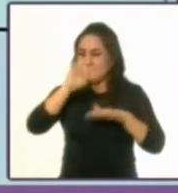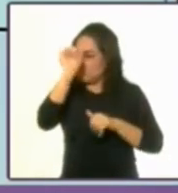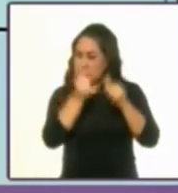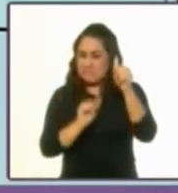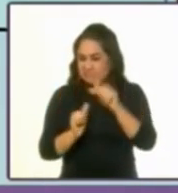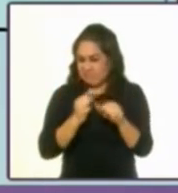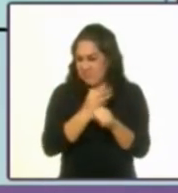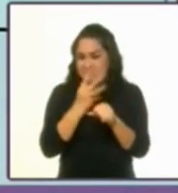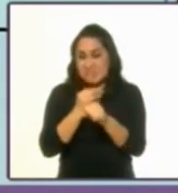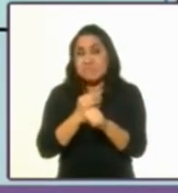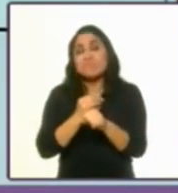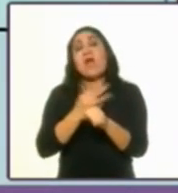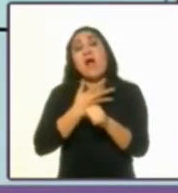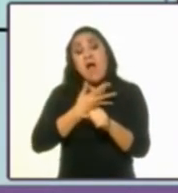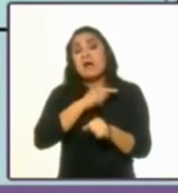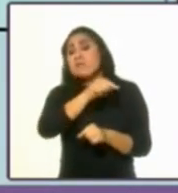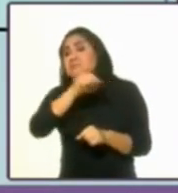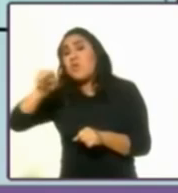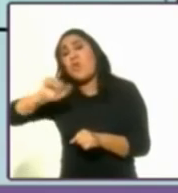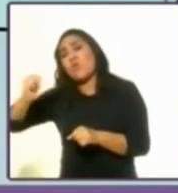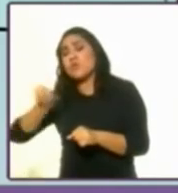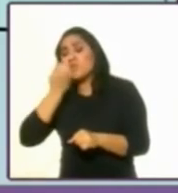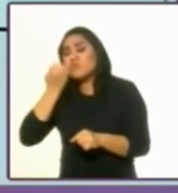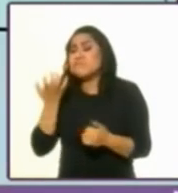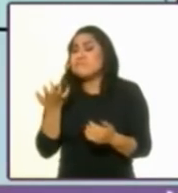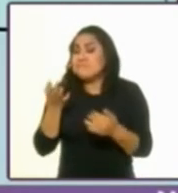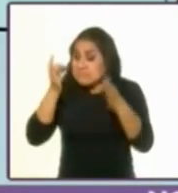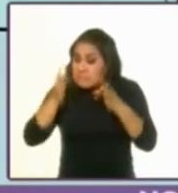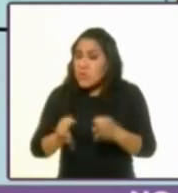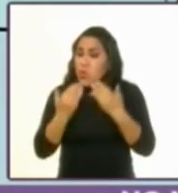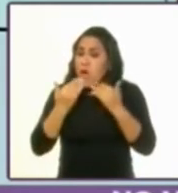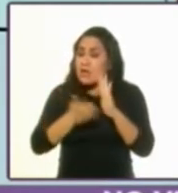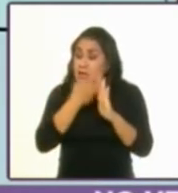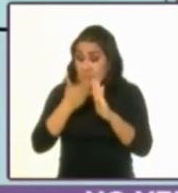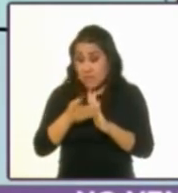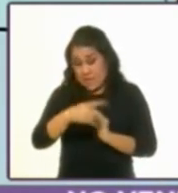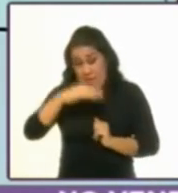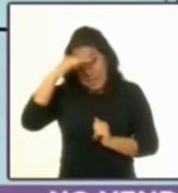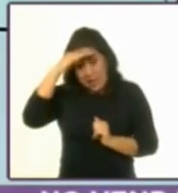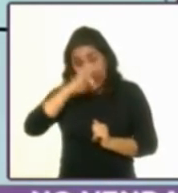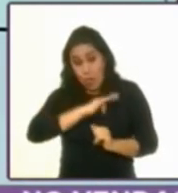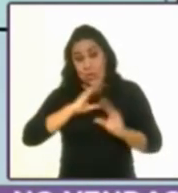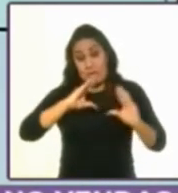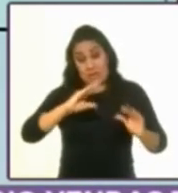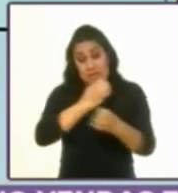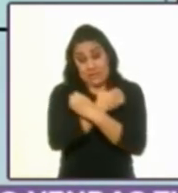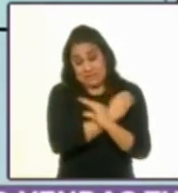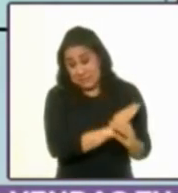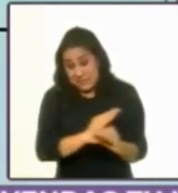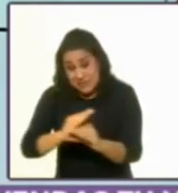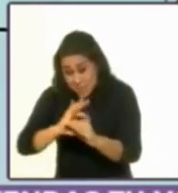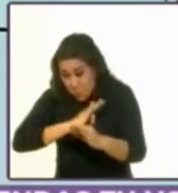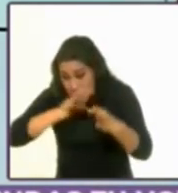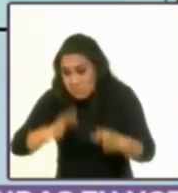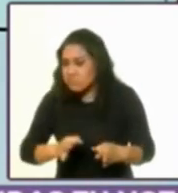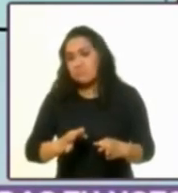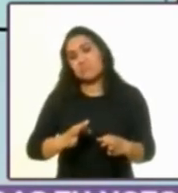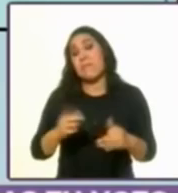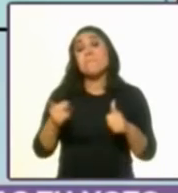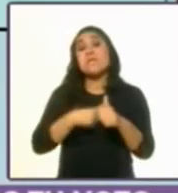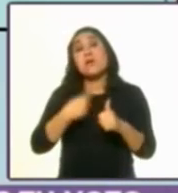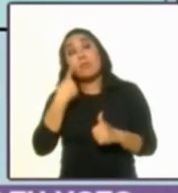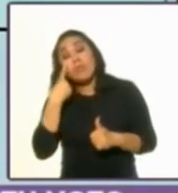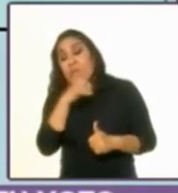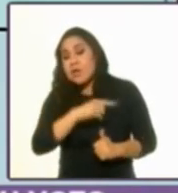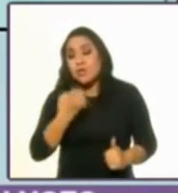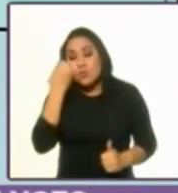están en muy malas condiciones y no se puede hablar de mejora educativa sino hay los planteles por eso vamos a hacer una inversión muy grande